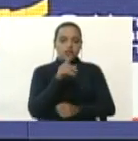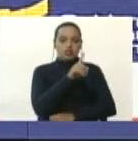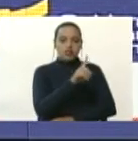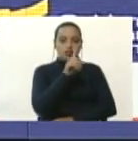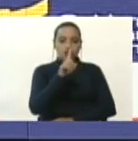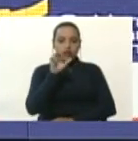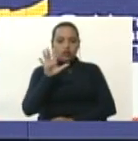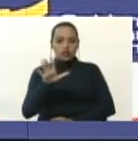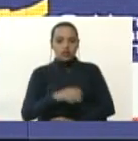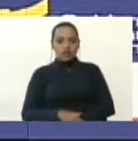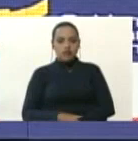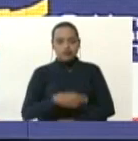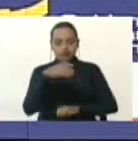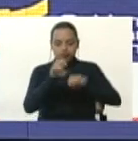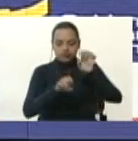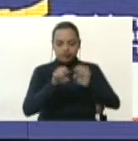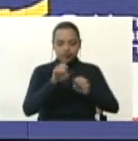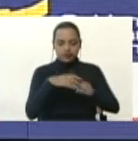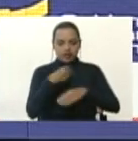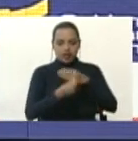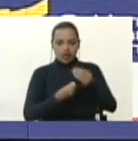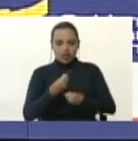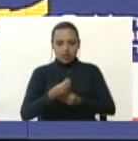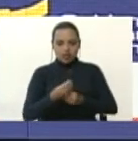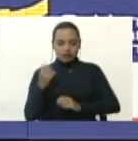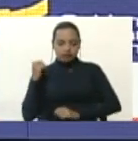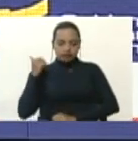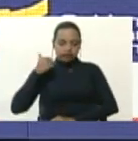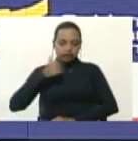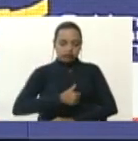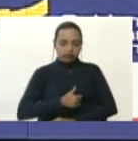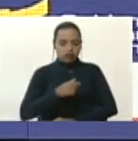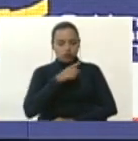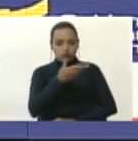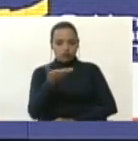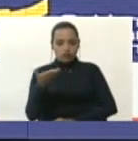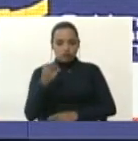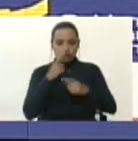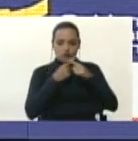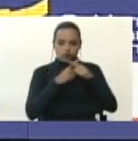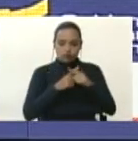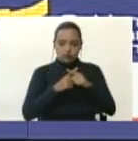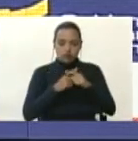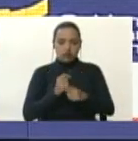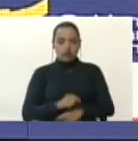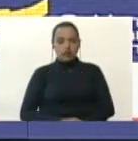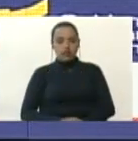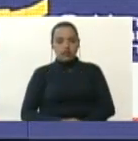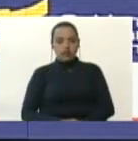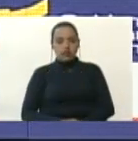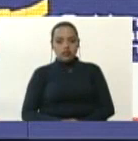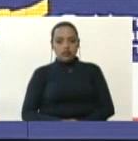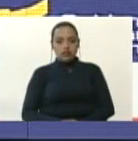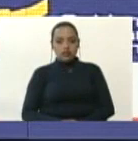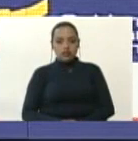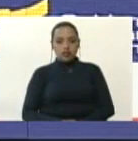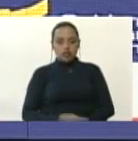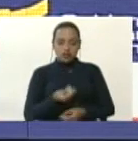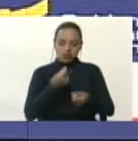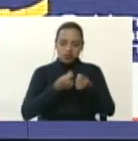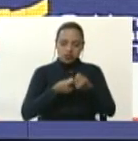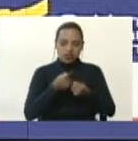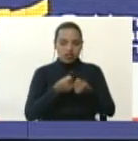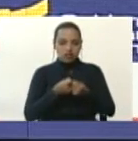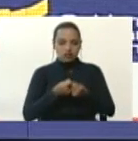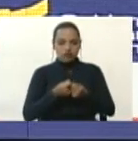1.414.968.115 consultas acumuladas, que si usted las multiplicara en divisa a nivel